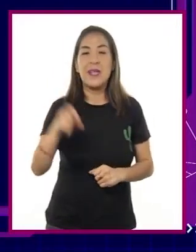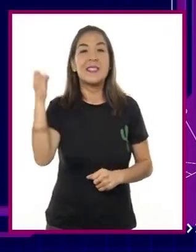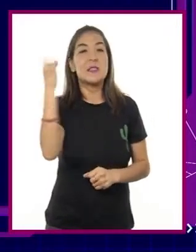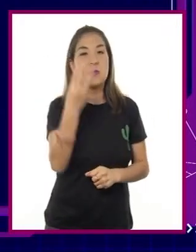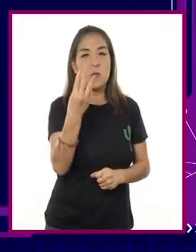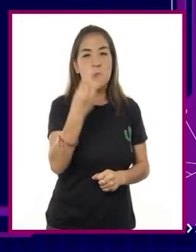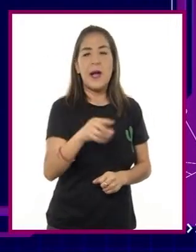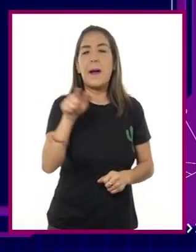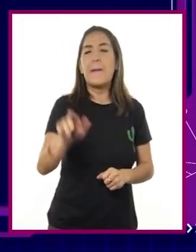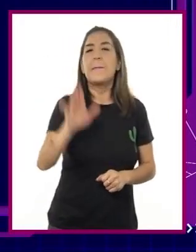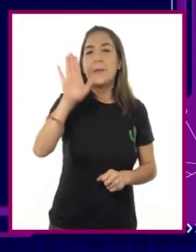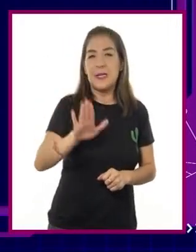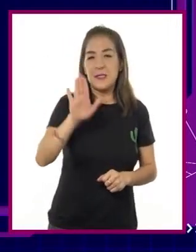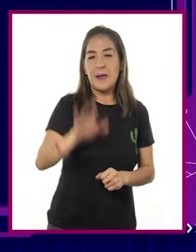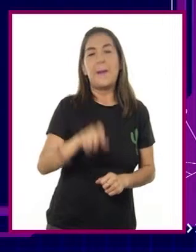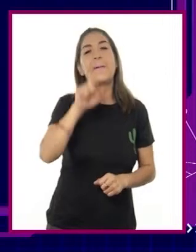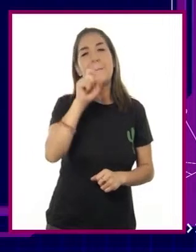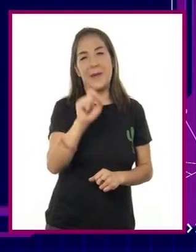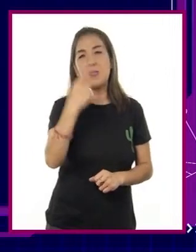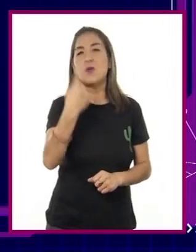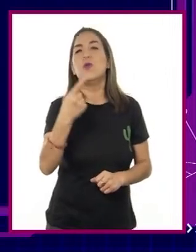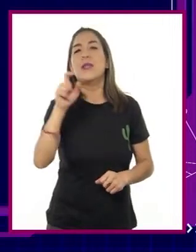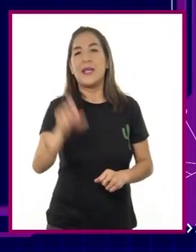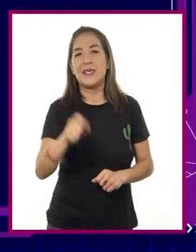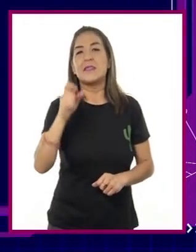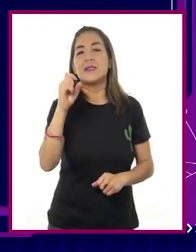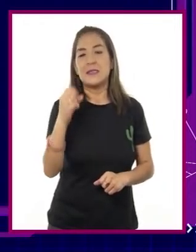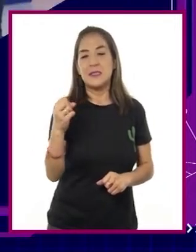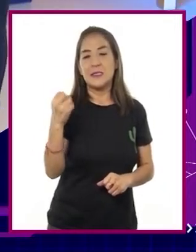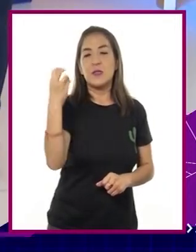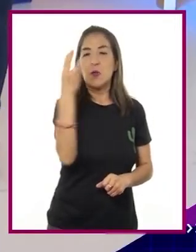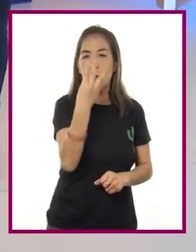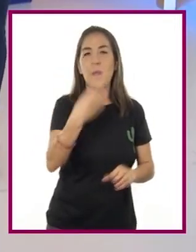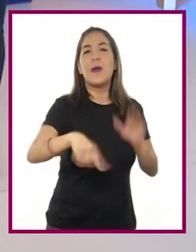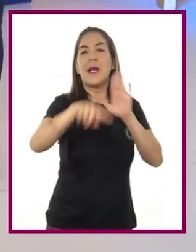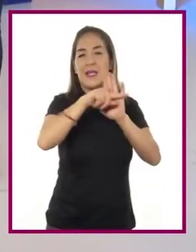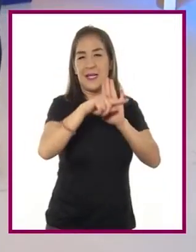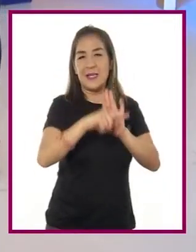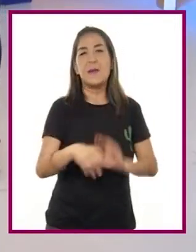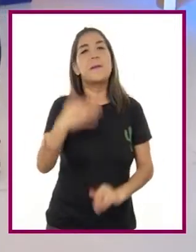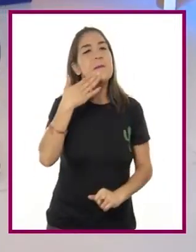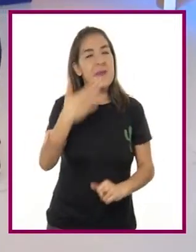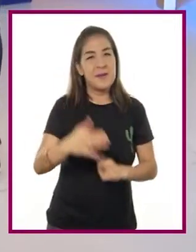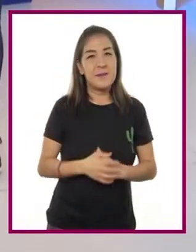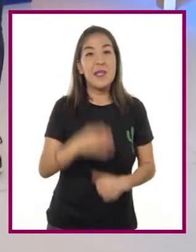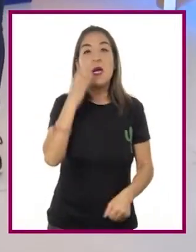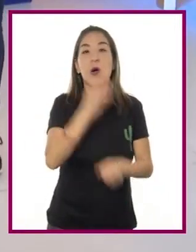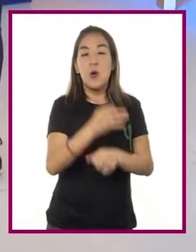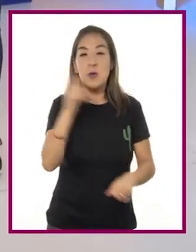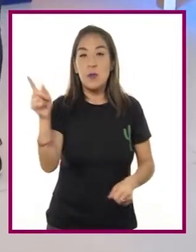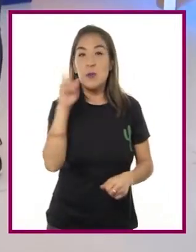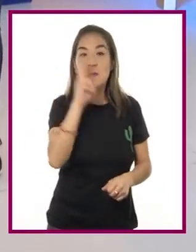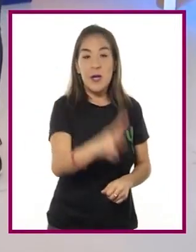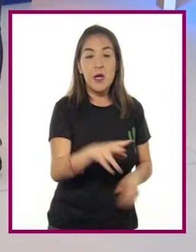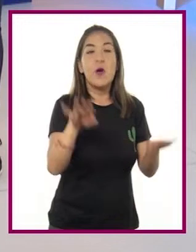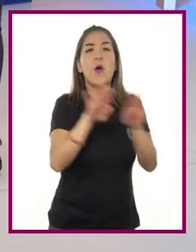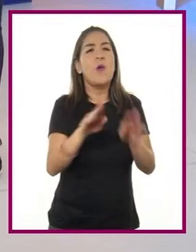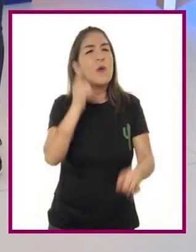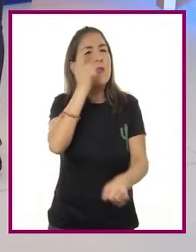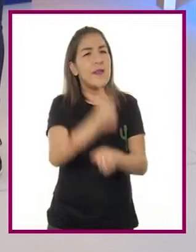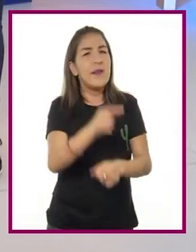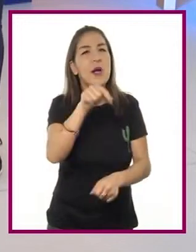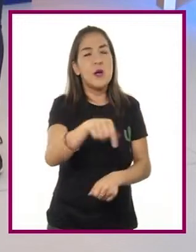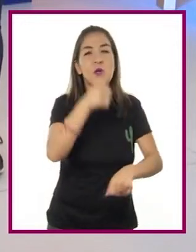su semejante es 21x cúbica negativo. Excelente, Leslie. Ahora que ya sabemos cómo identificar los